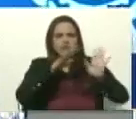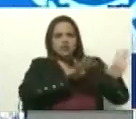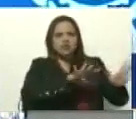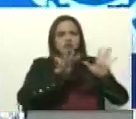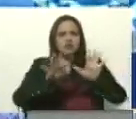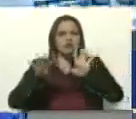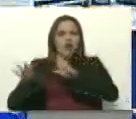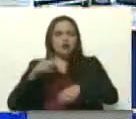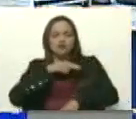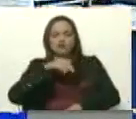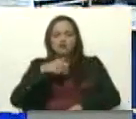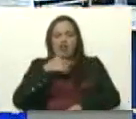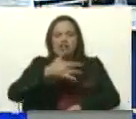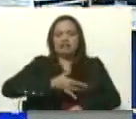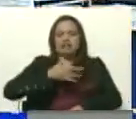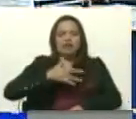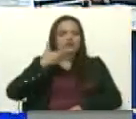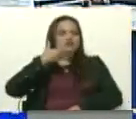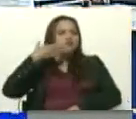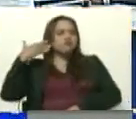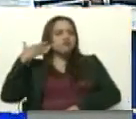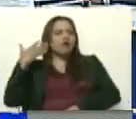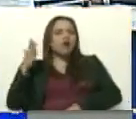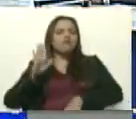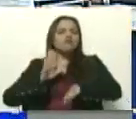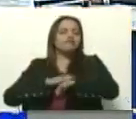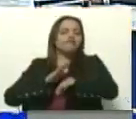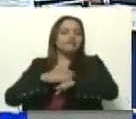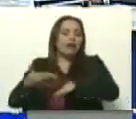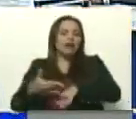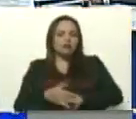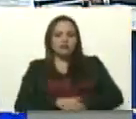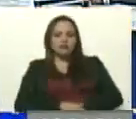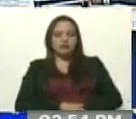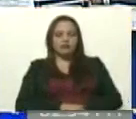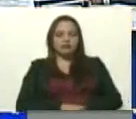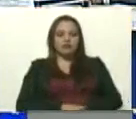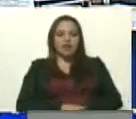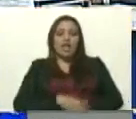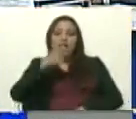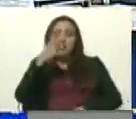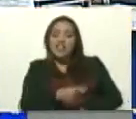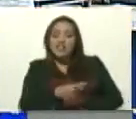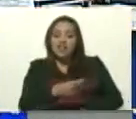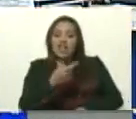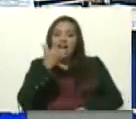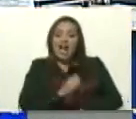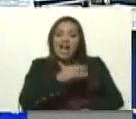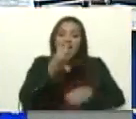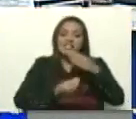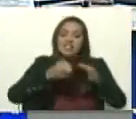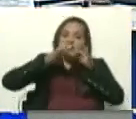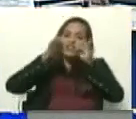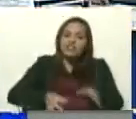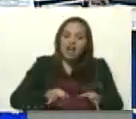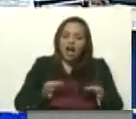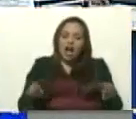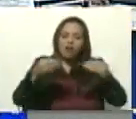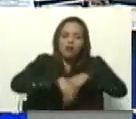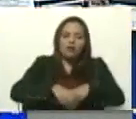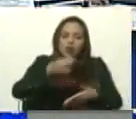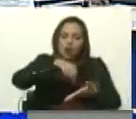sentimos orgullosos, porque el hecho que deba significativamente celebrarse la convención